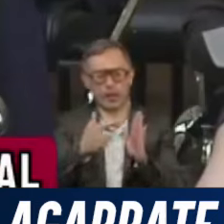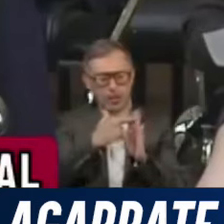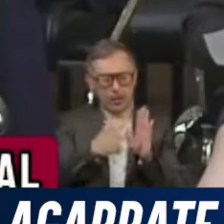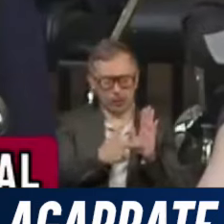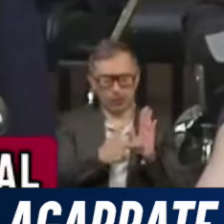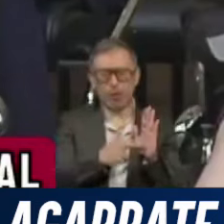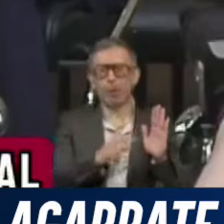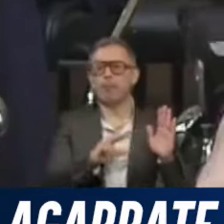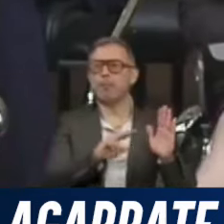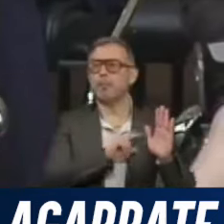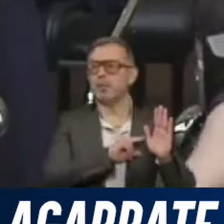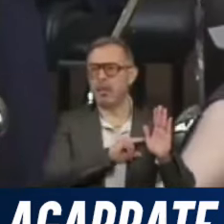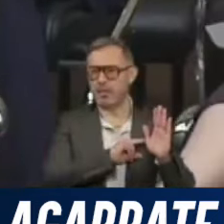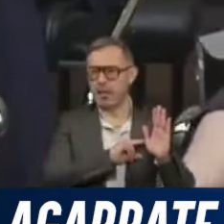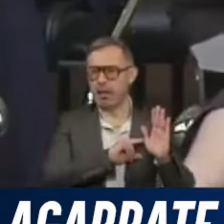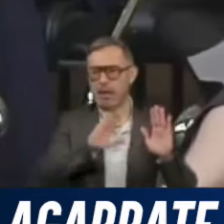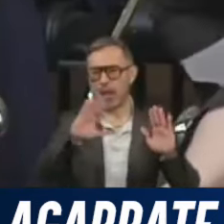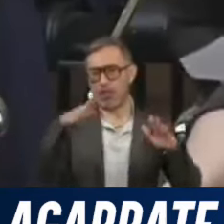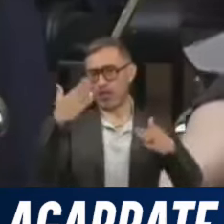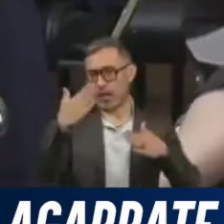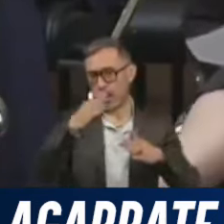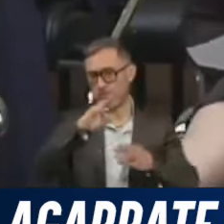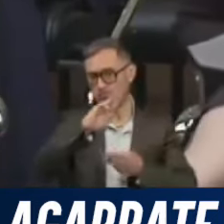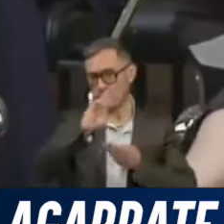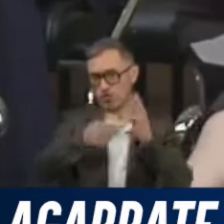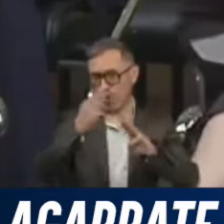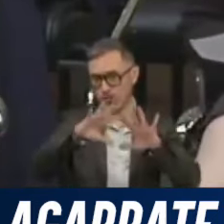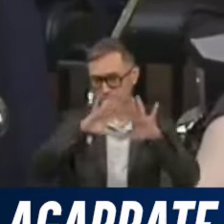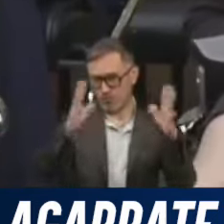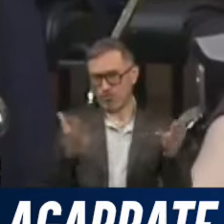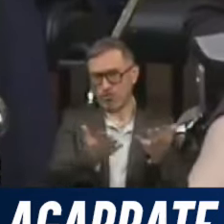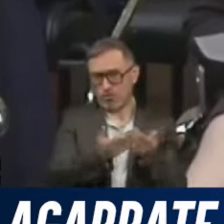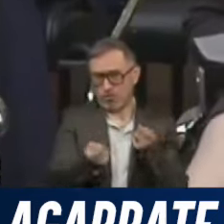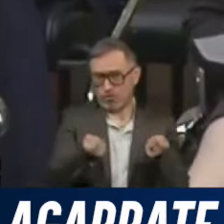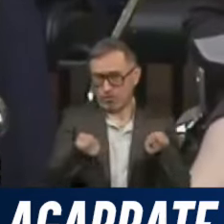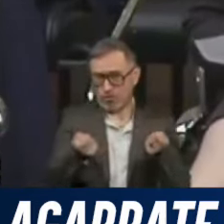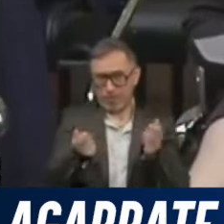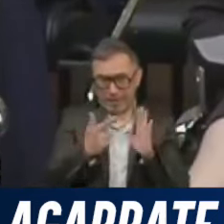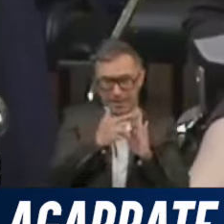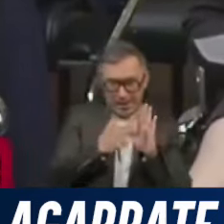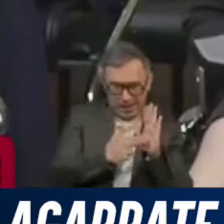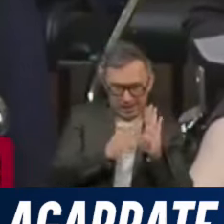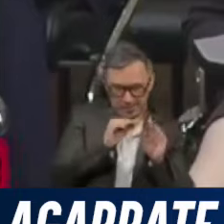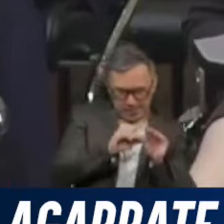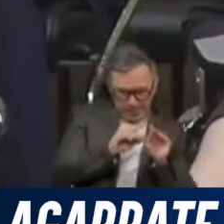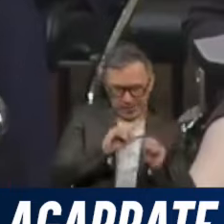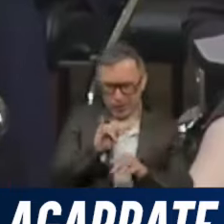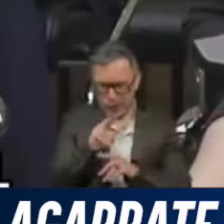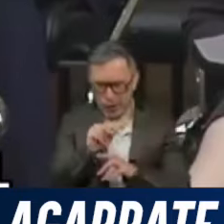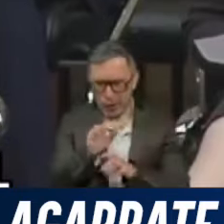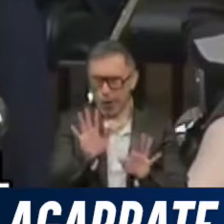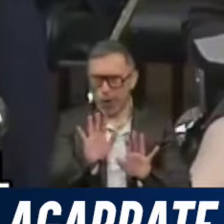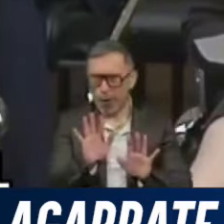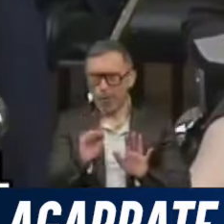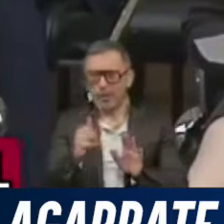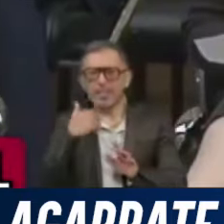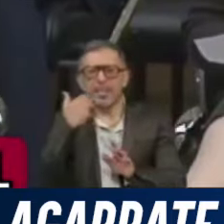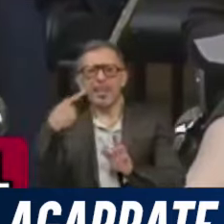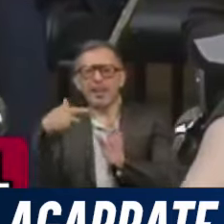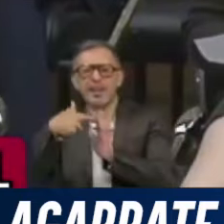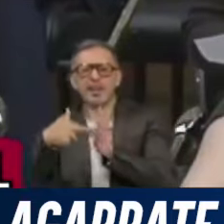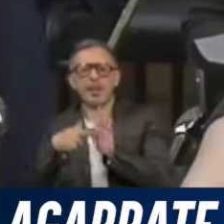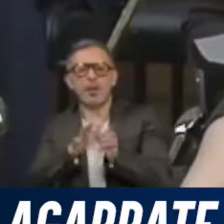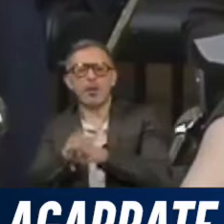privada transnacional Entonces el El dilema no debe ser si Regular o no sino Qué tipo de regulación queremos una regulación